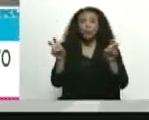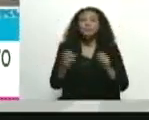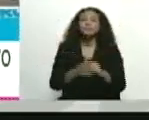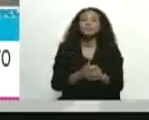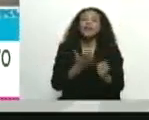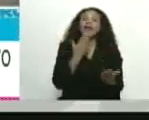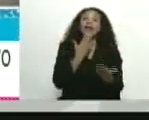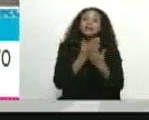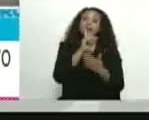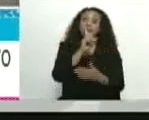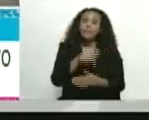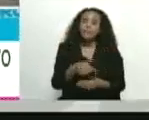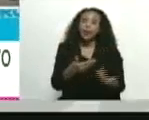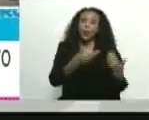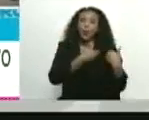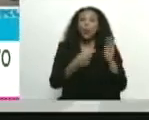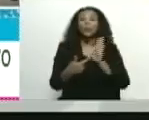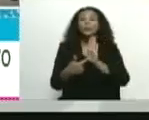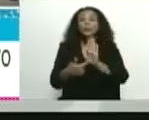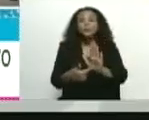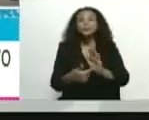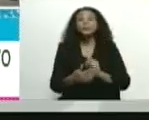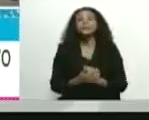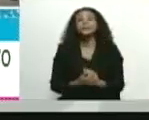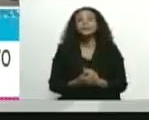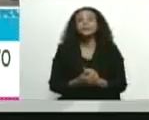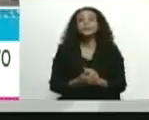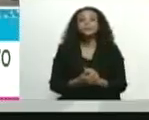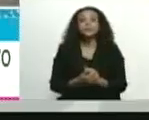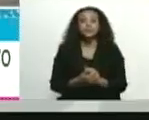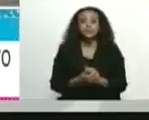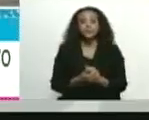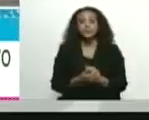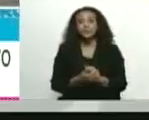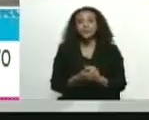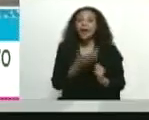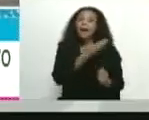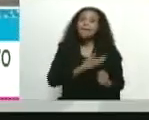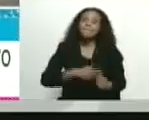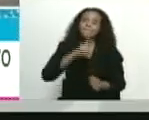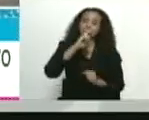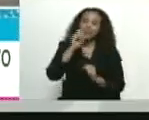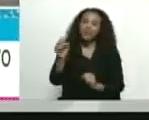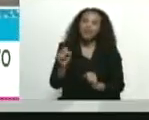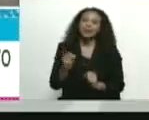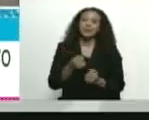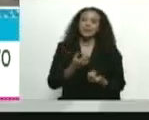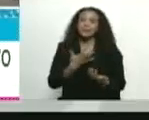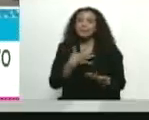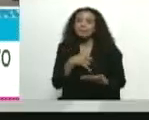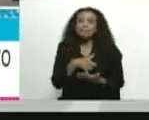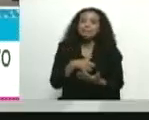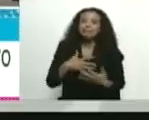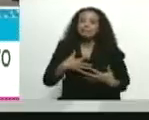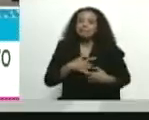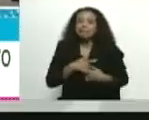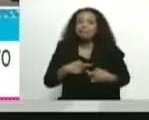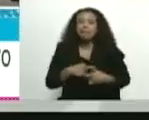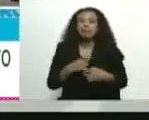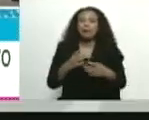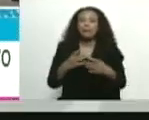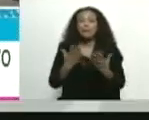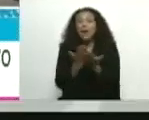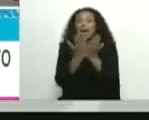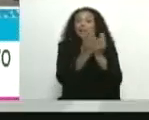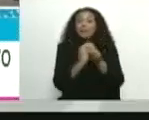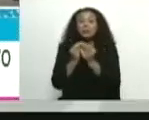Queremos darle las gracias de parte de la Escuela Deportiva al presidente Nicolás Maduro por la rehabilitación de